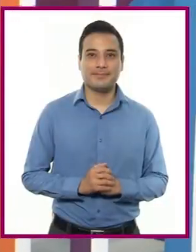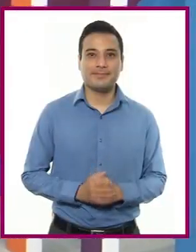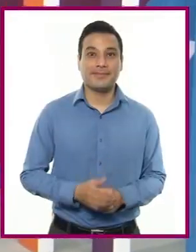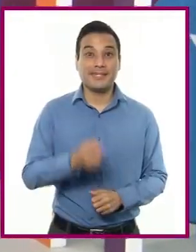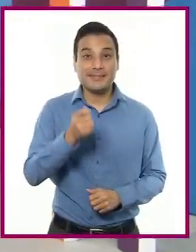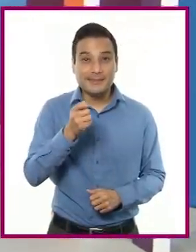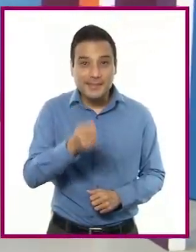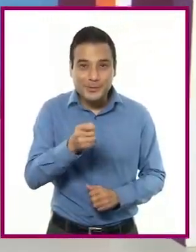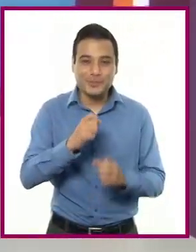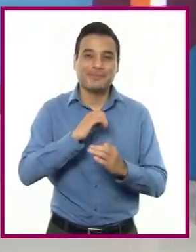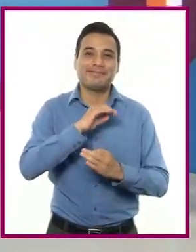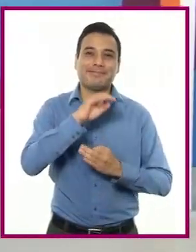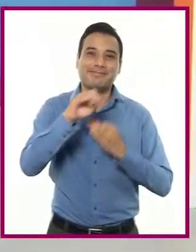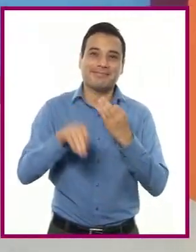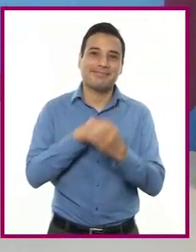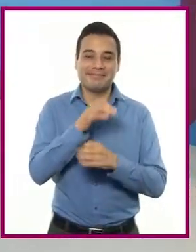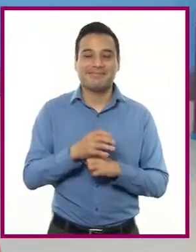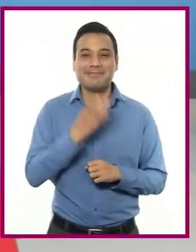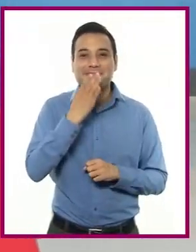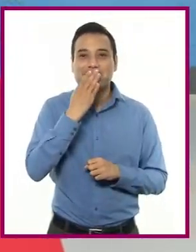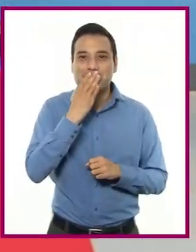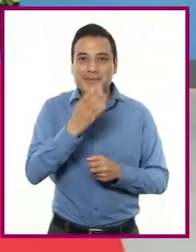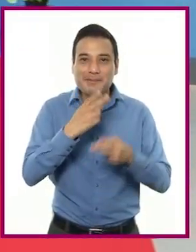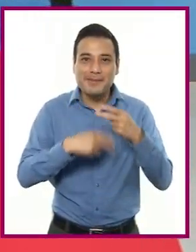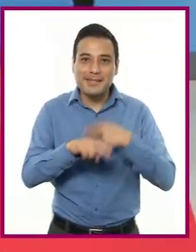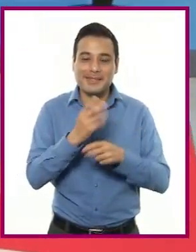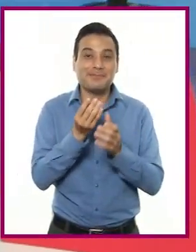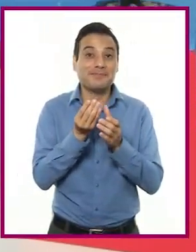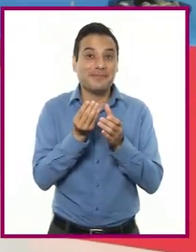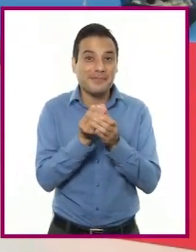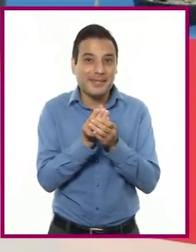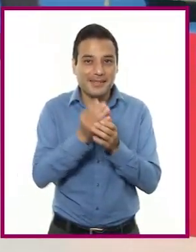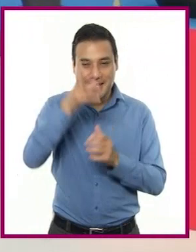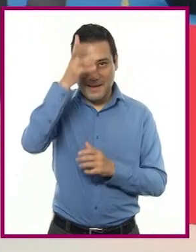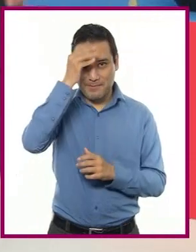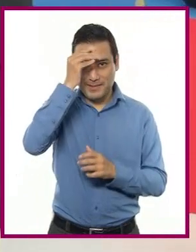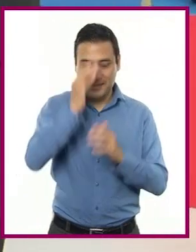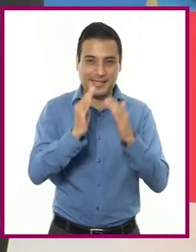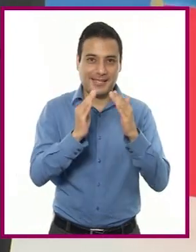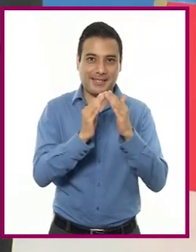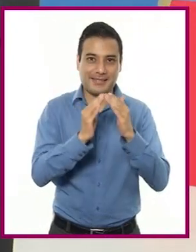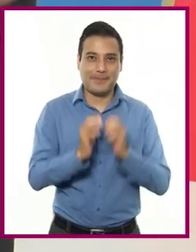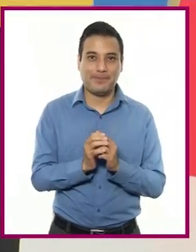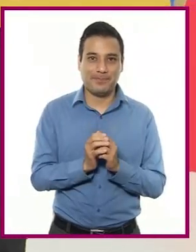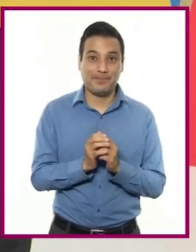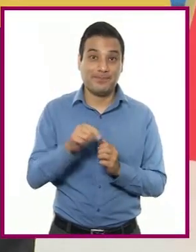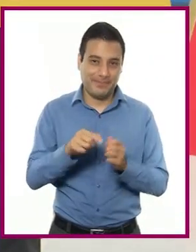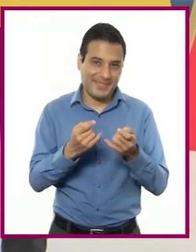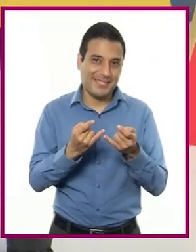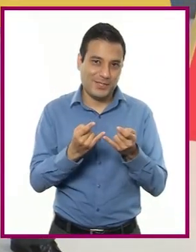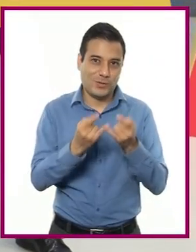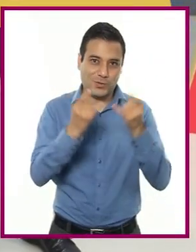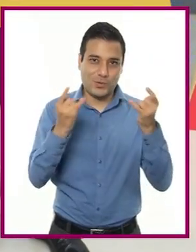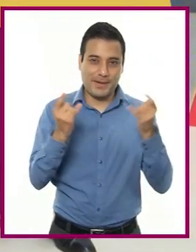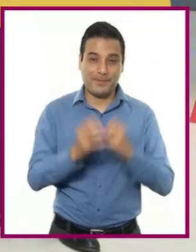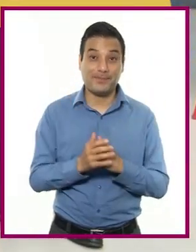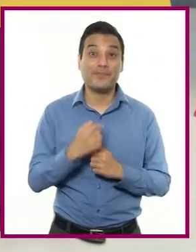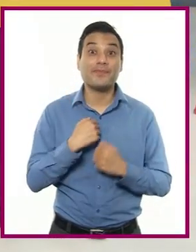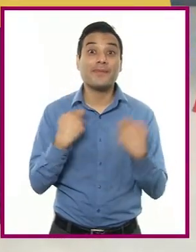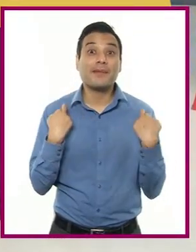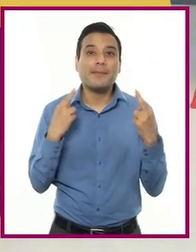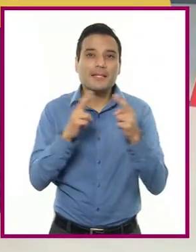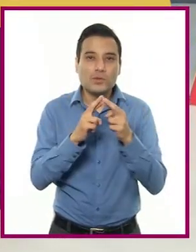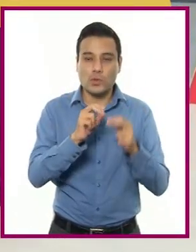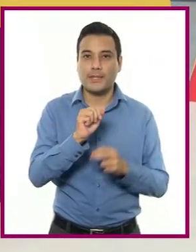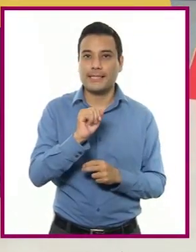Saludos a todas y todos. Les doy la bienvenida a una sesión más de Aprende en Casa para la asignatura Historia. Soy el profesor